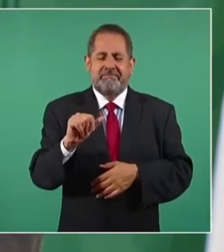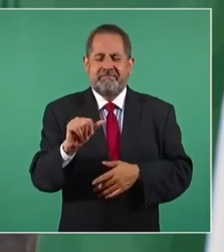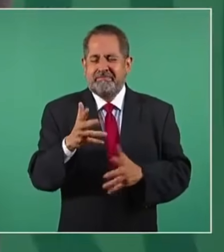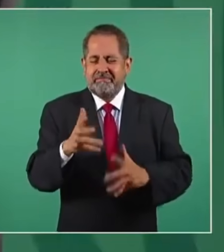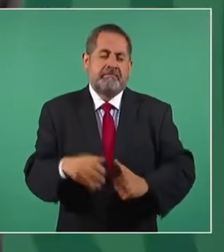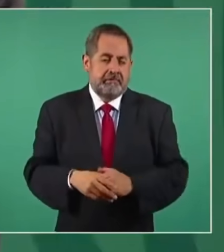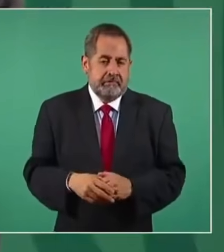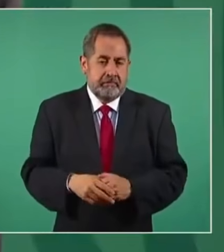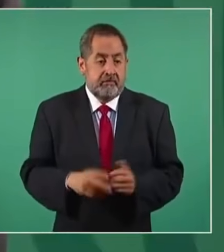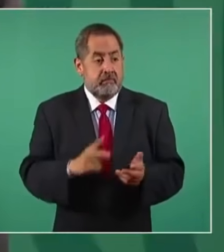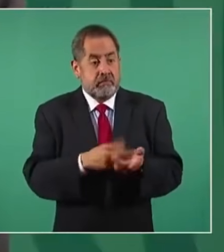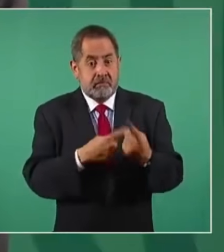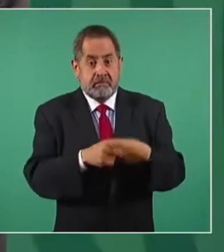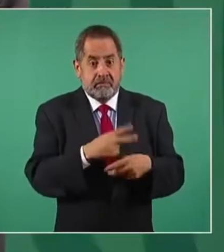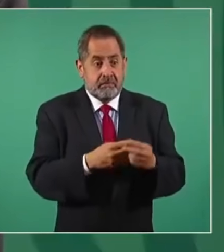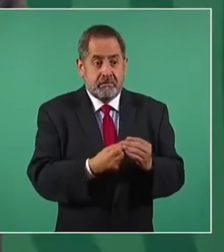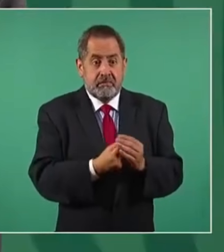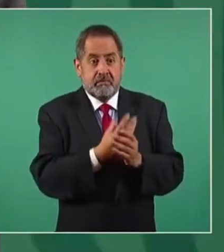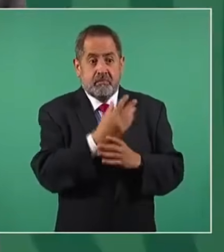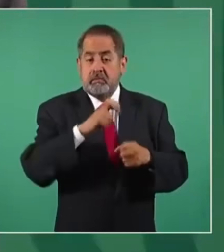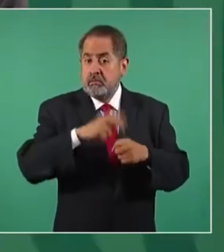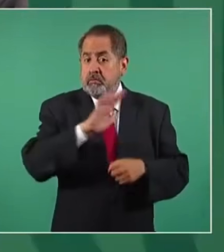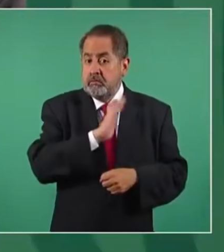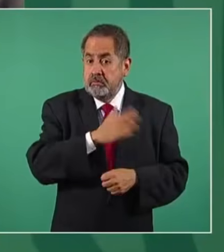y está retoñando todo eso en España.